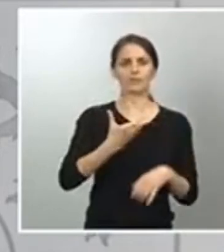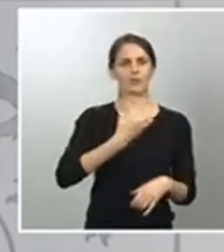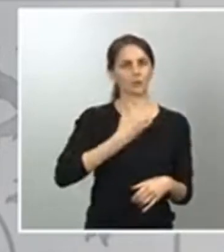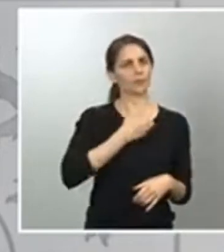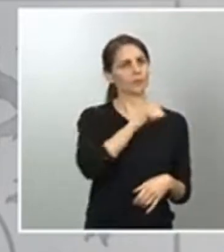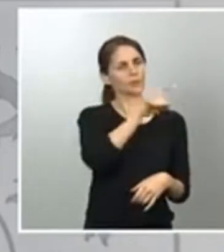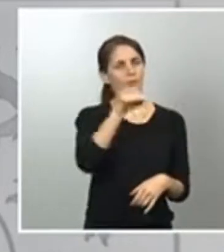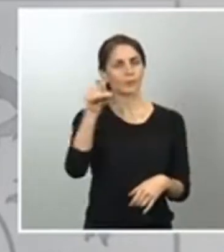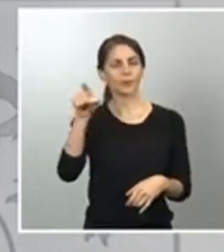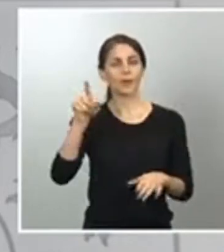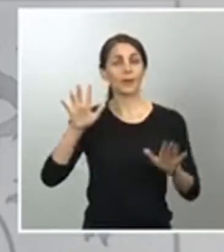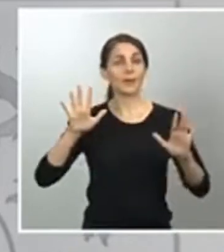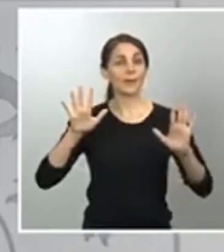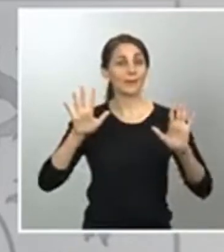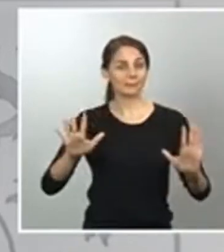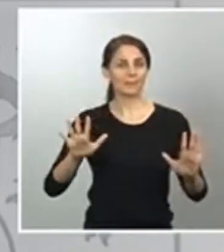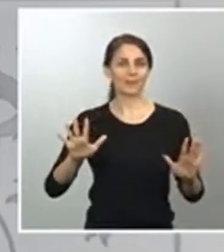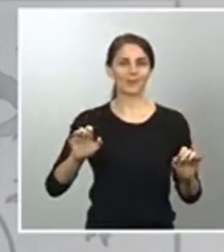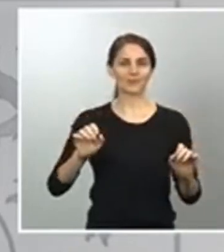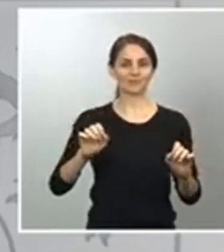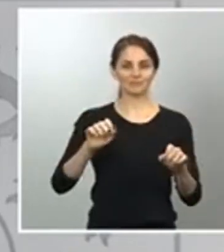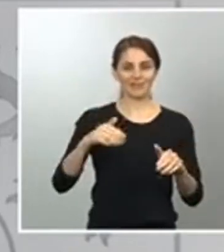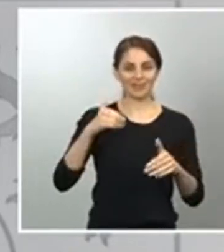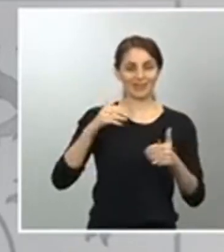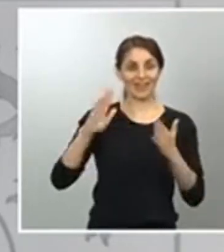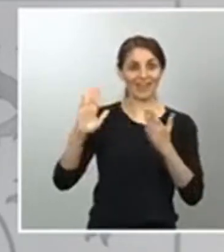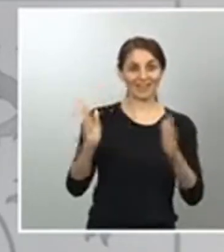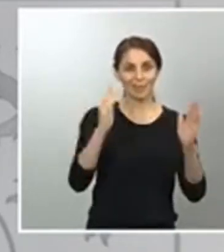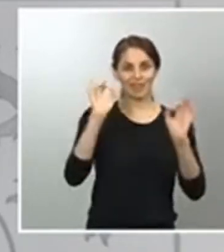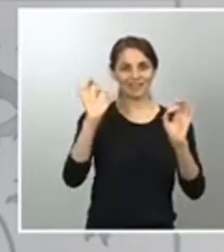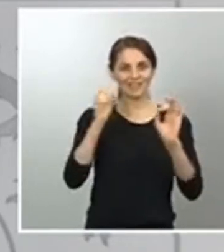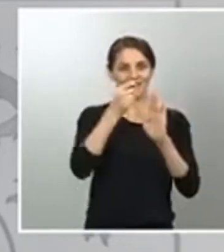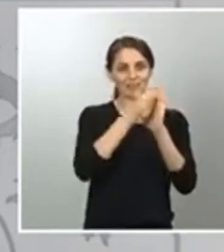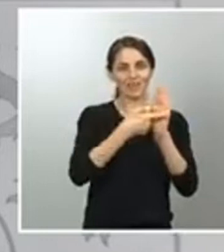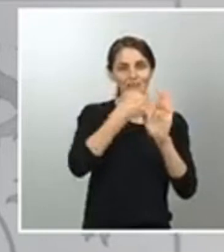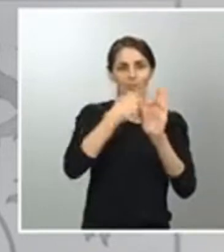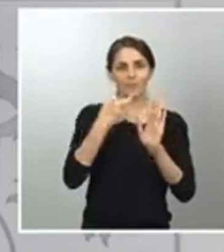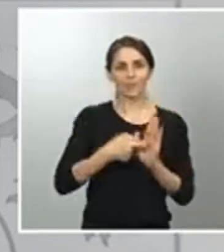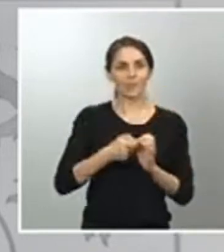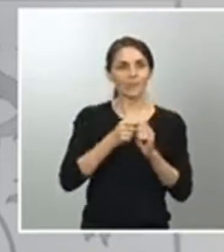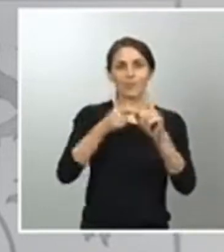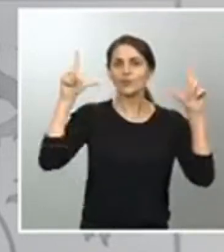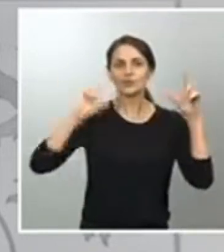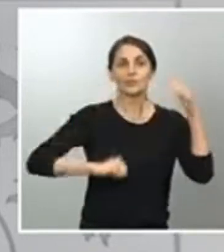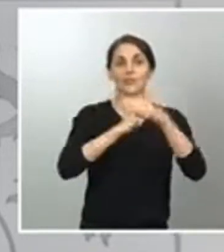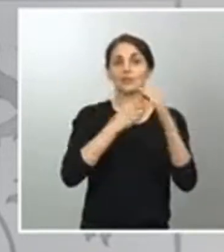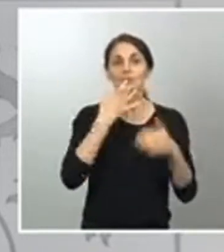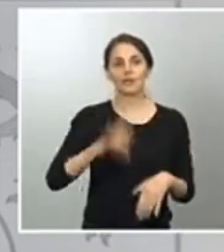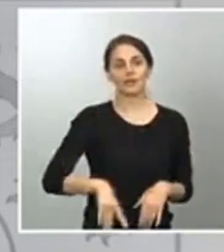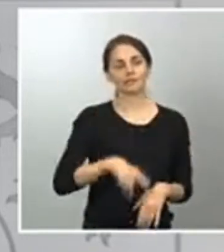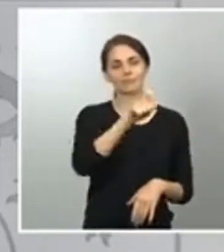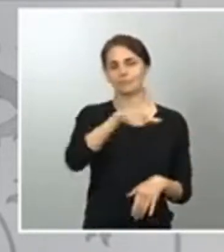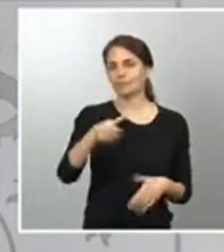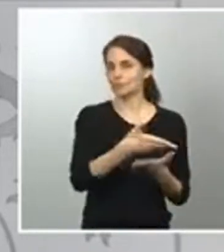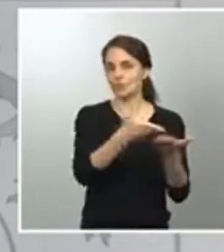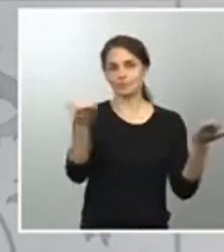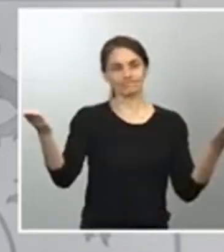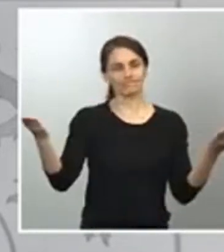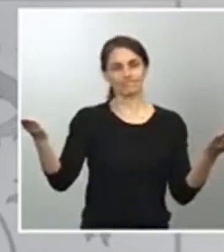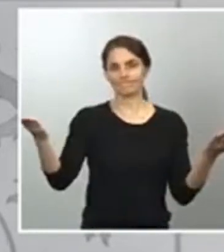el protagonista de esta etapa de desescalada son los ciudadanos, todos y cada uno de